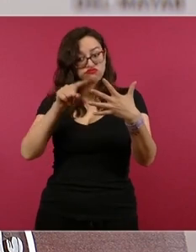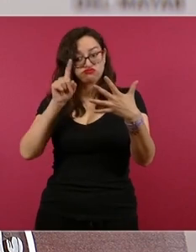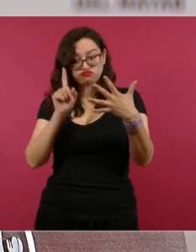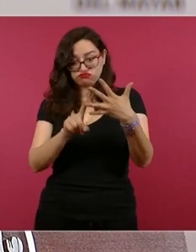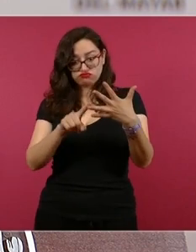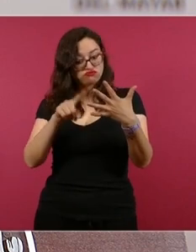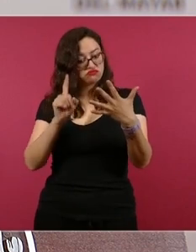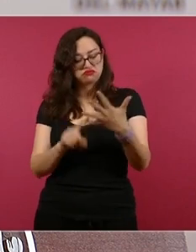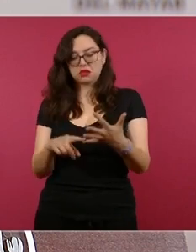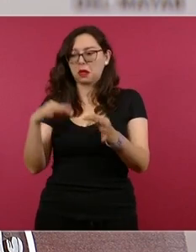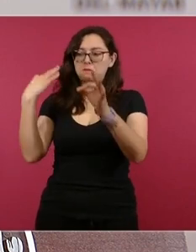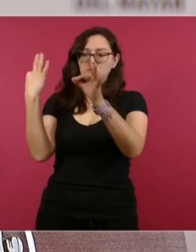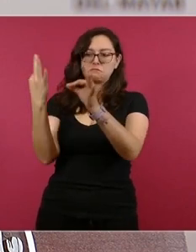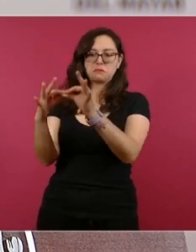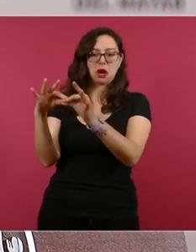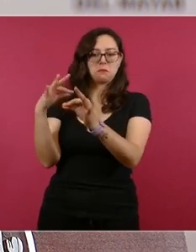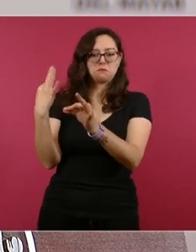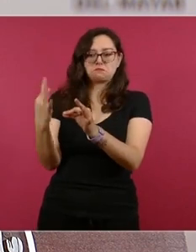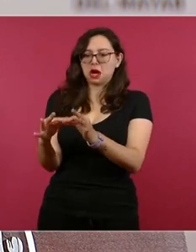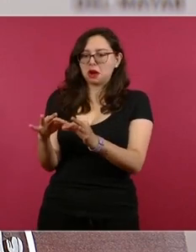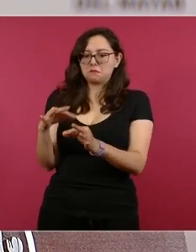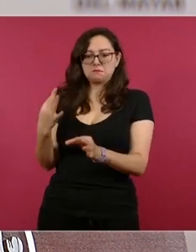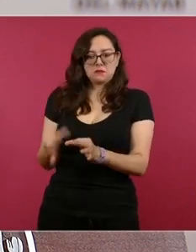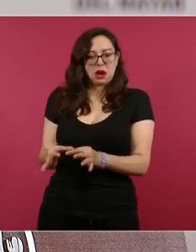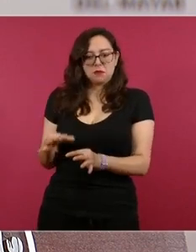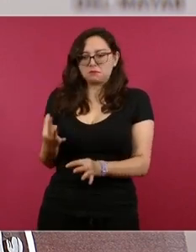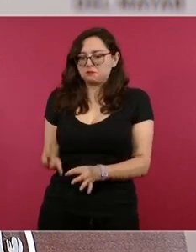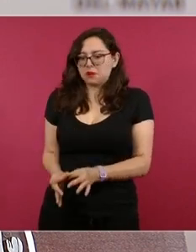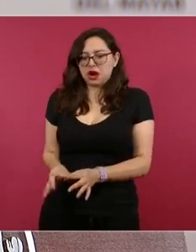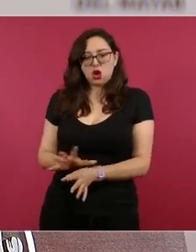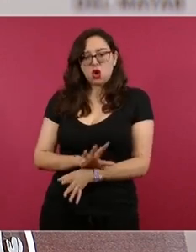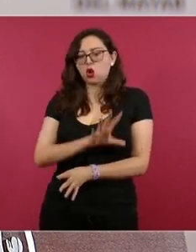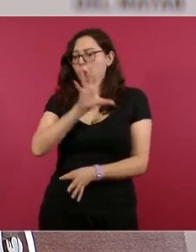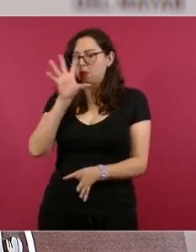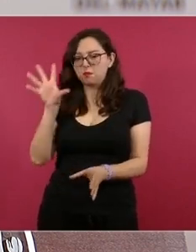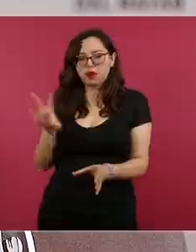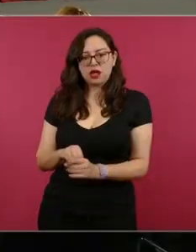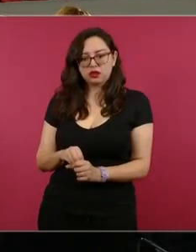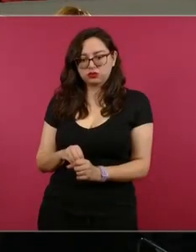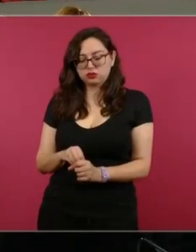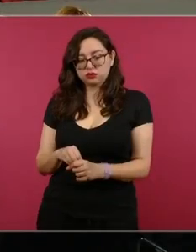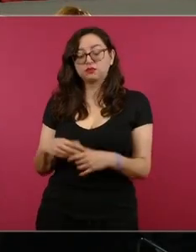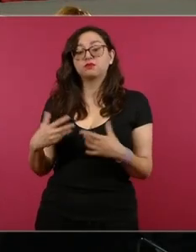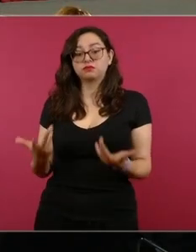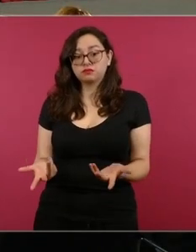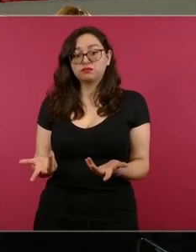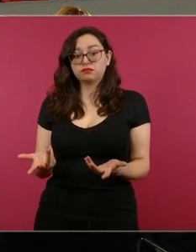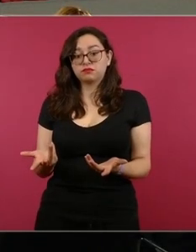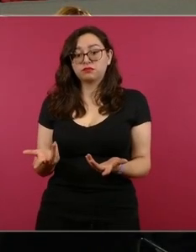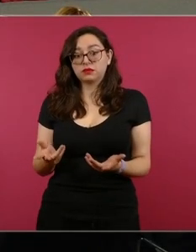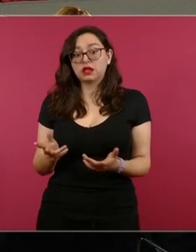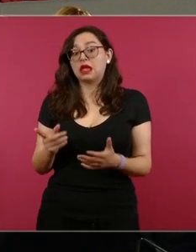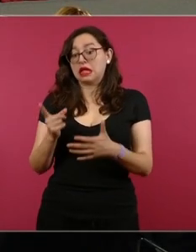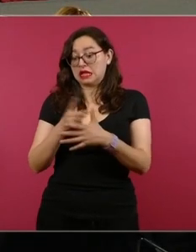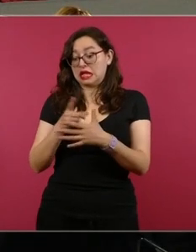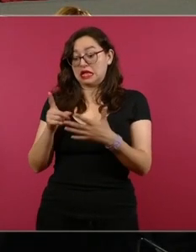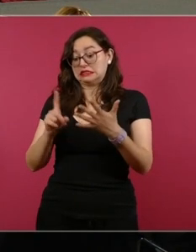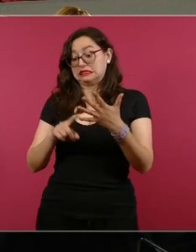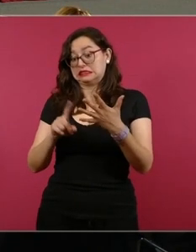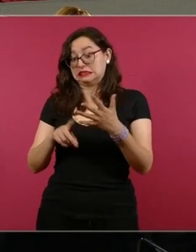las acciones de mejoramiento urbano, estamos muy próximos a concluir con el compromiso en